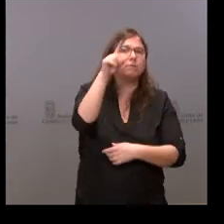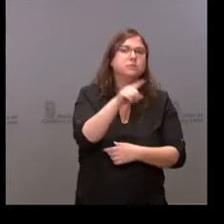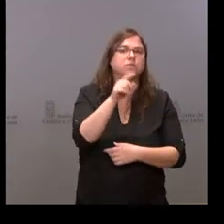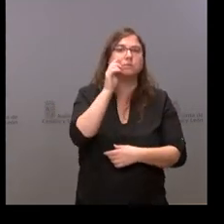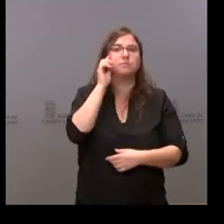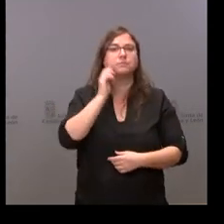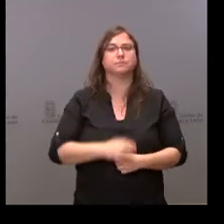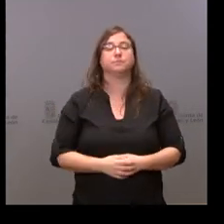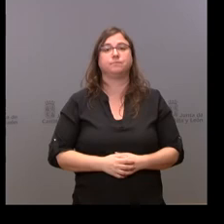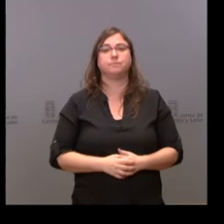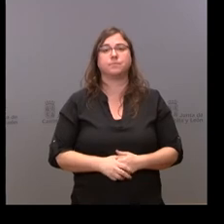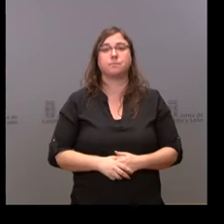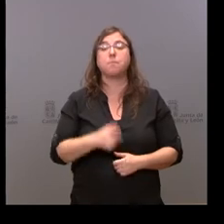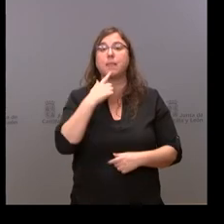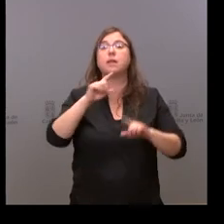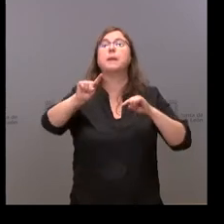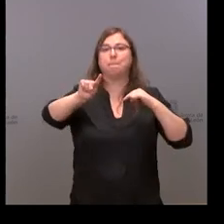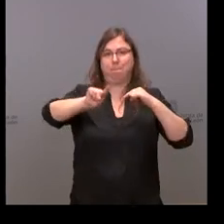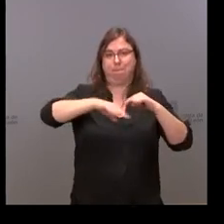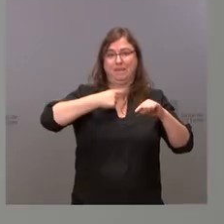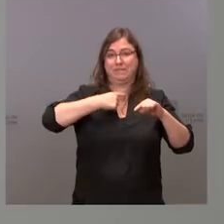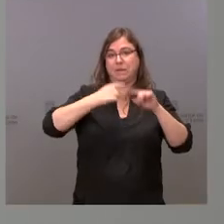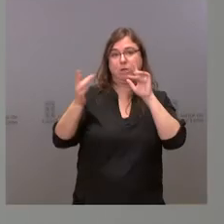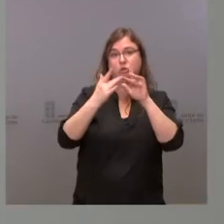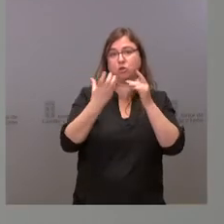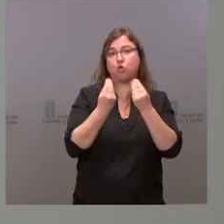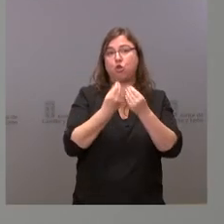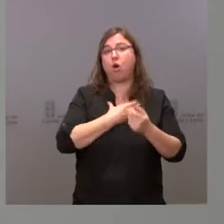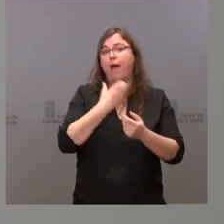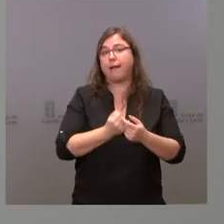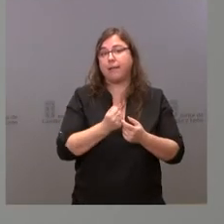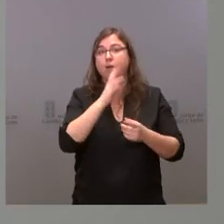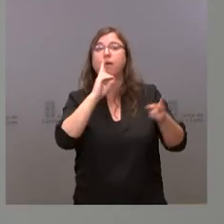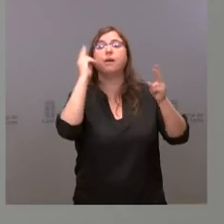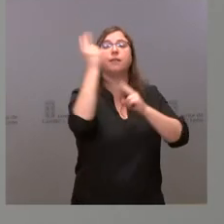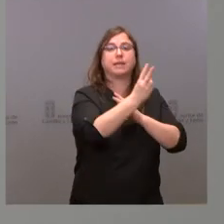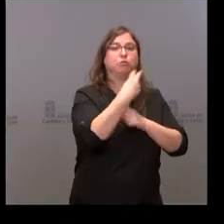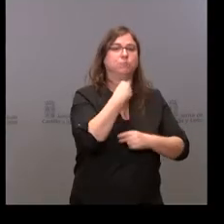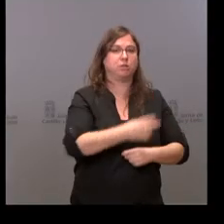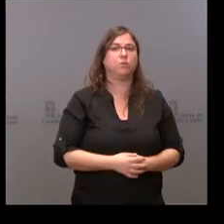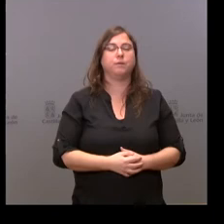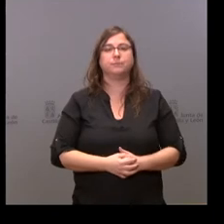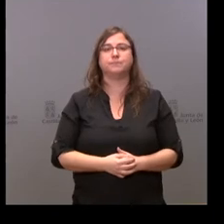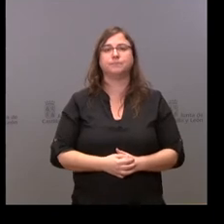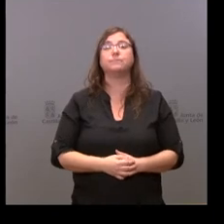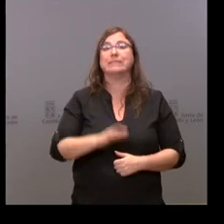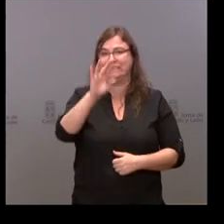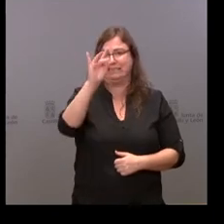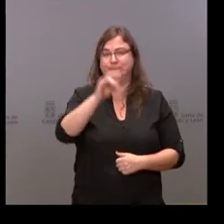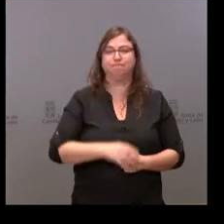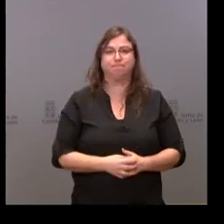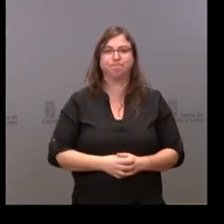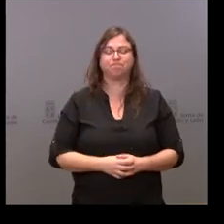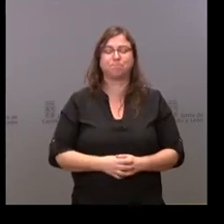así me han mandado un mensaje no he conseguido hablar con el alcalde el portavoz sí bueno sobre este